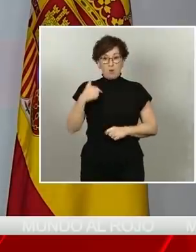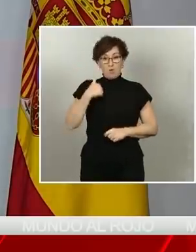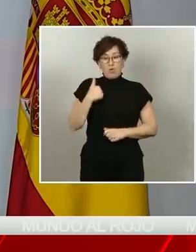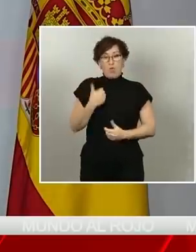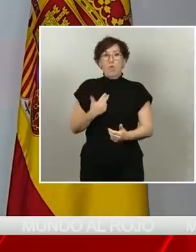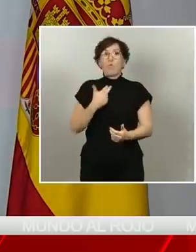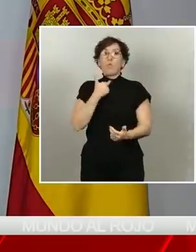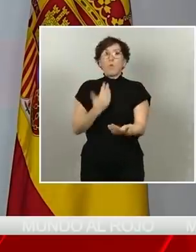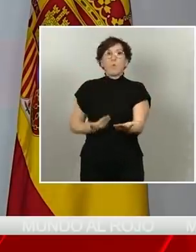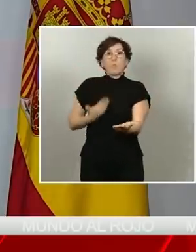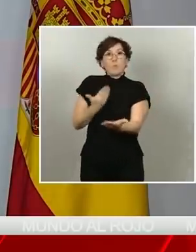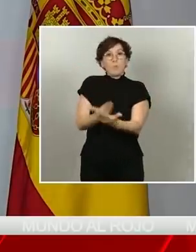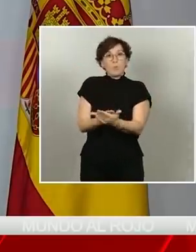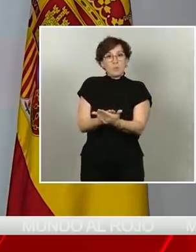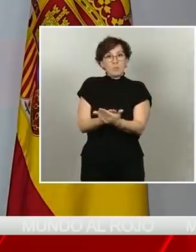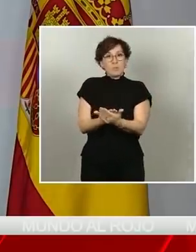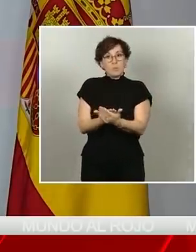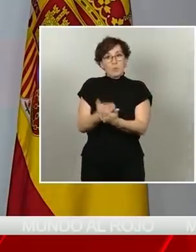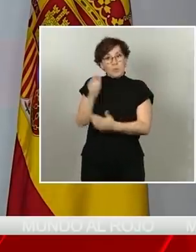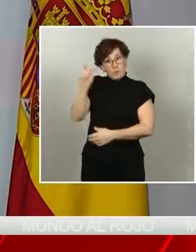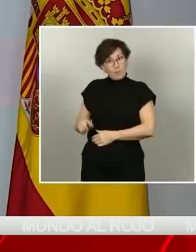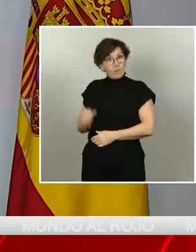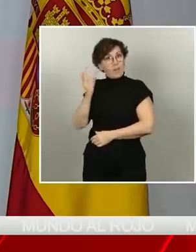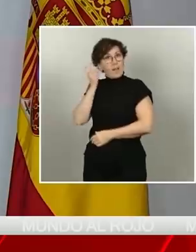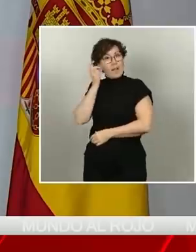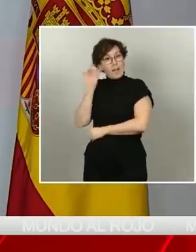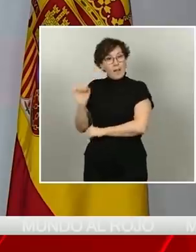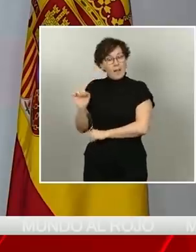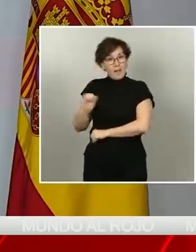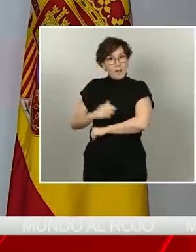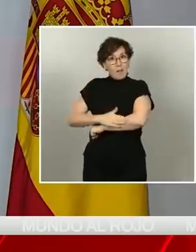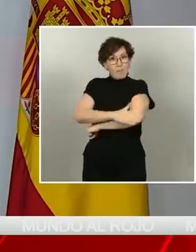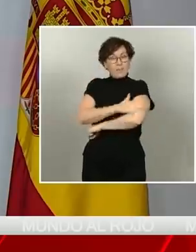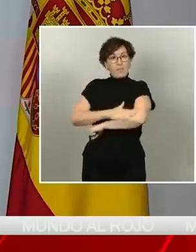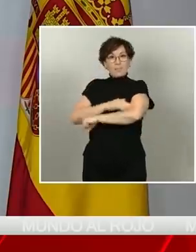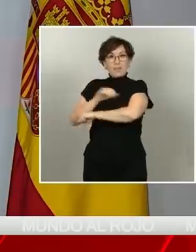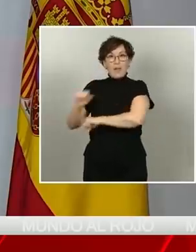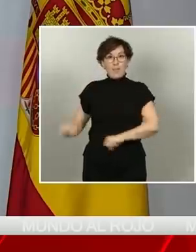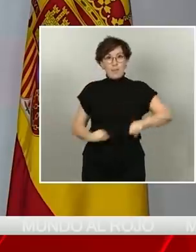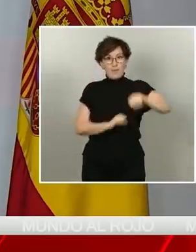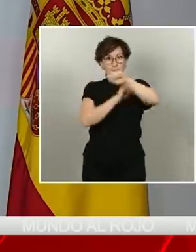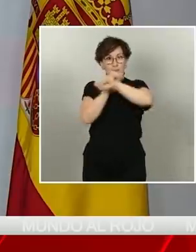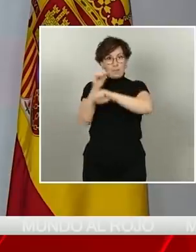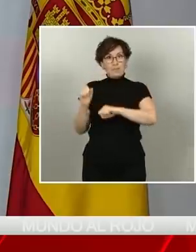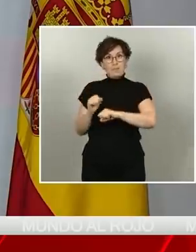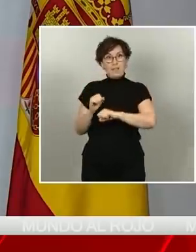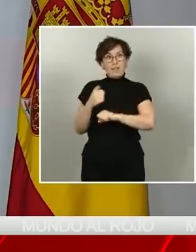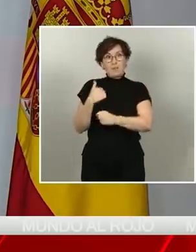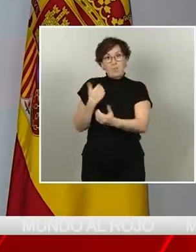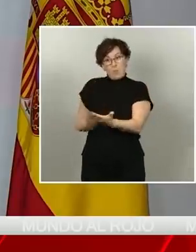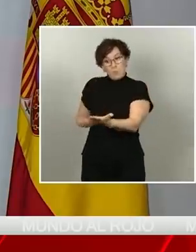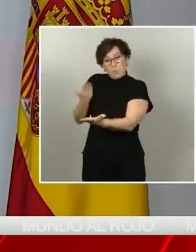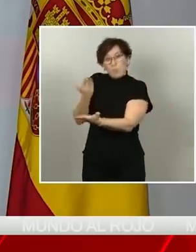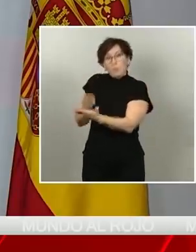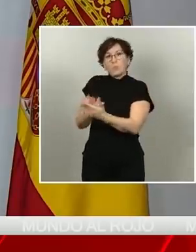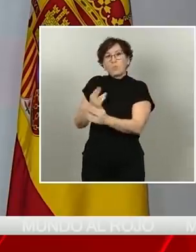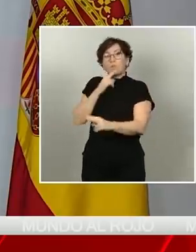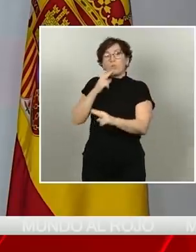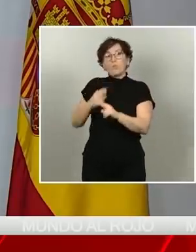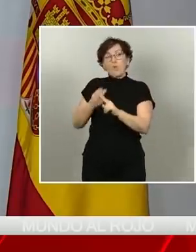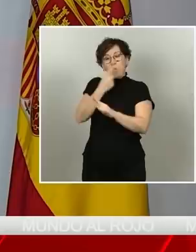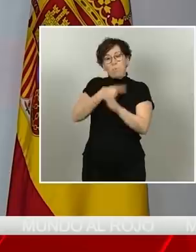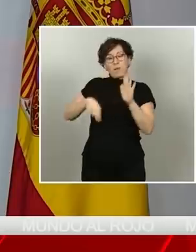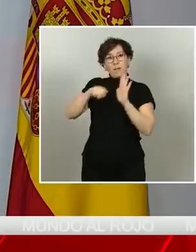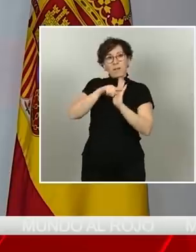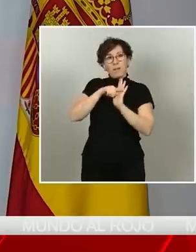de la guardia civil que hayan estado y trabajando para jueces de instrucción ha habido